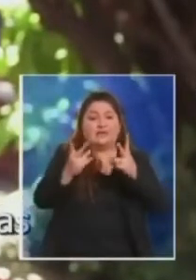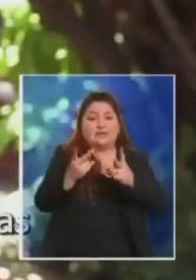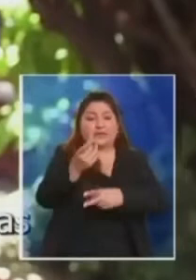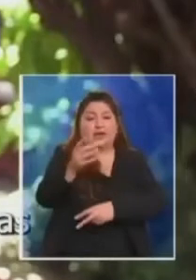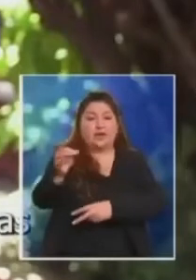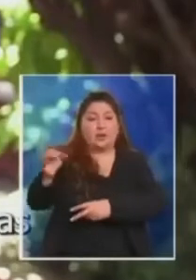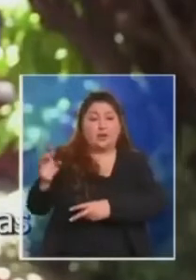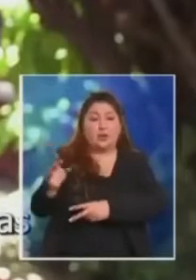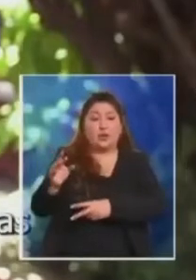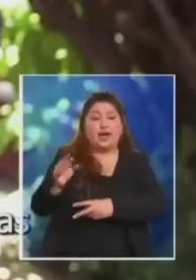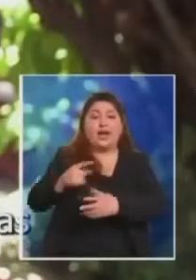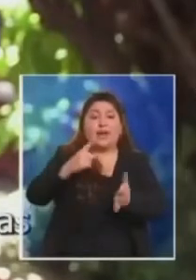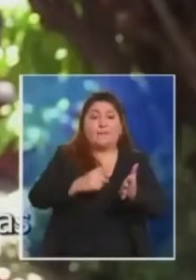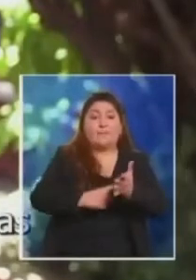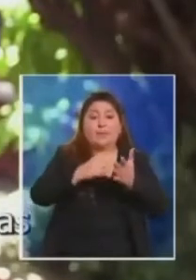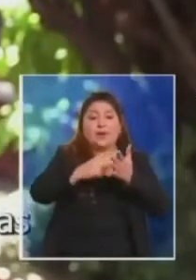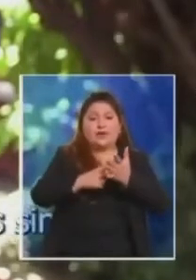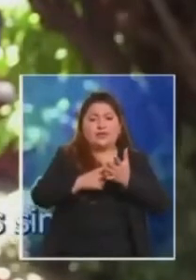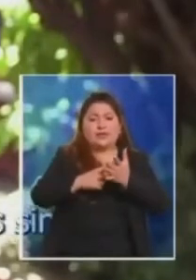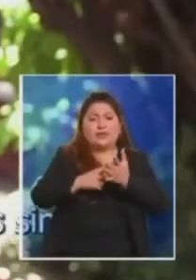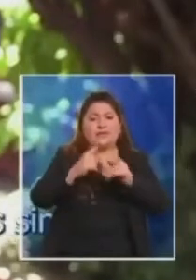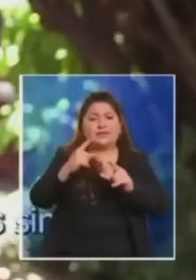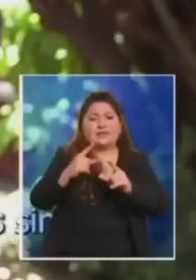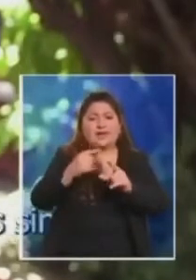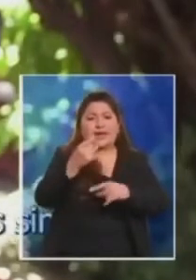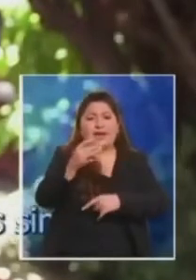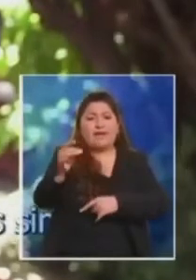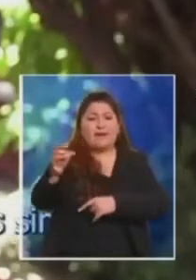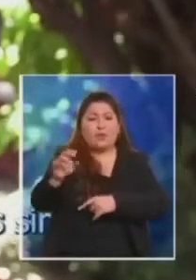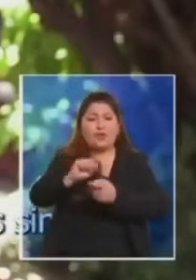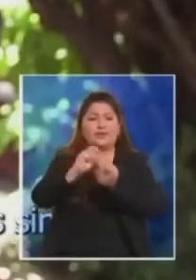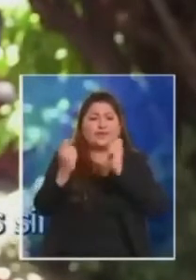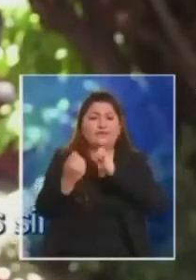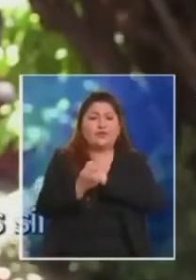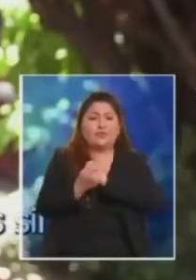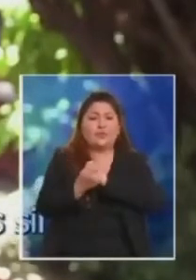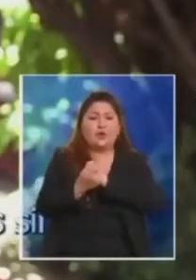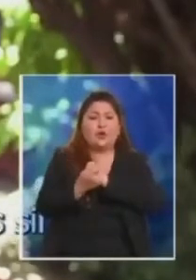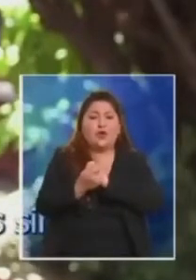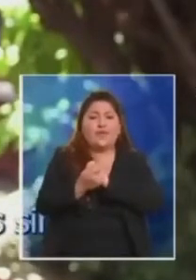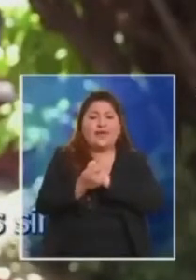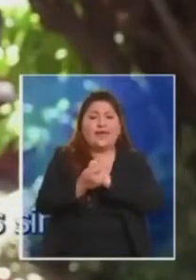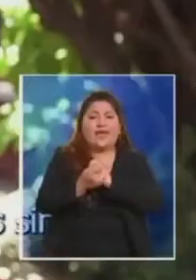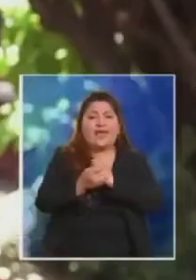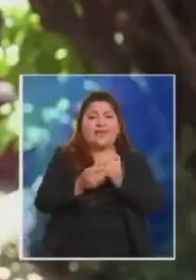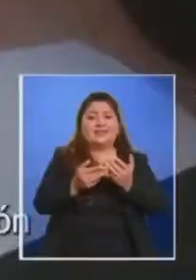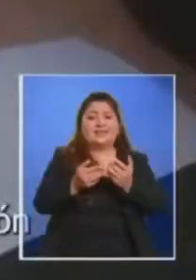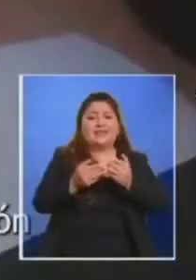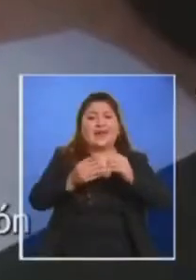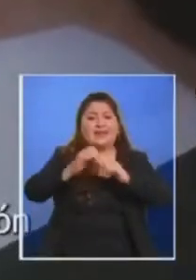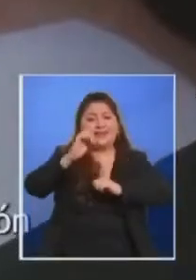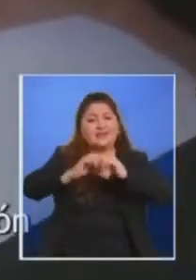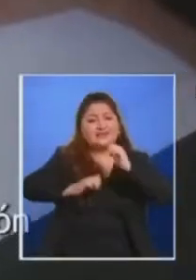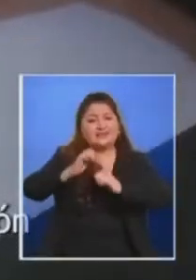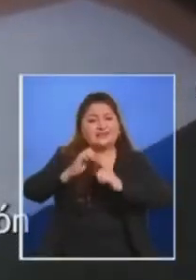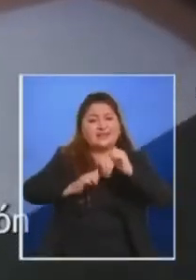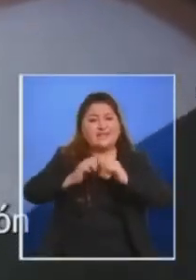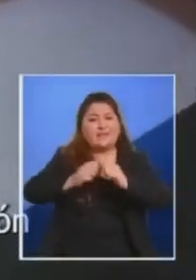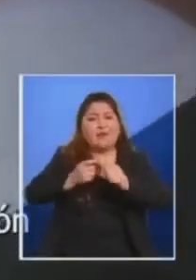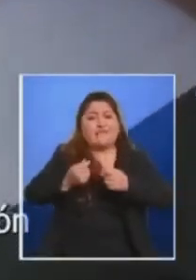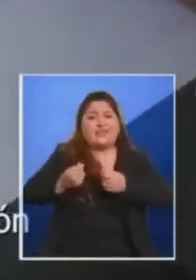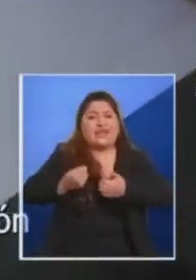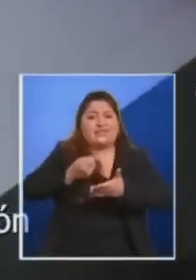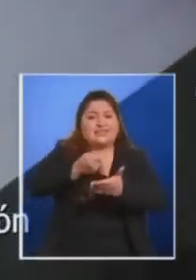de autofinanciamiento a las universidades del Estado y las transformó en una especie de entidades privadas sin dueño. Es hora